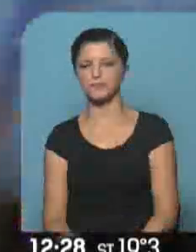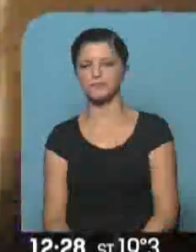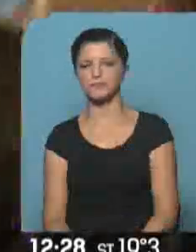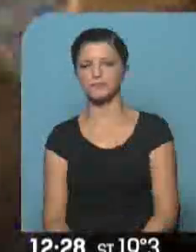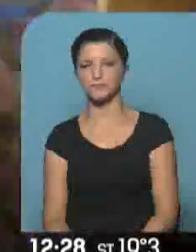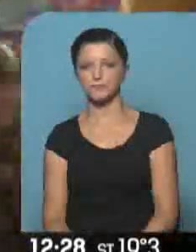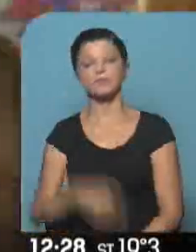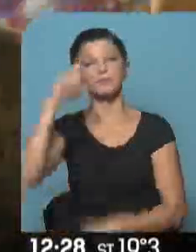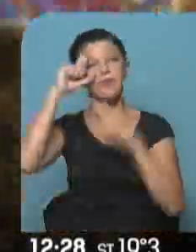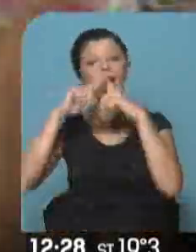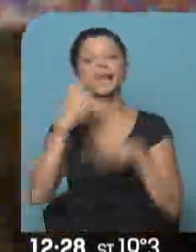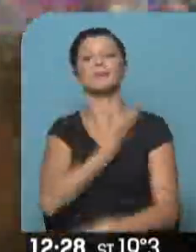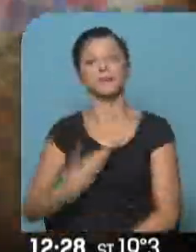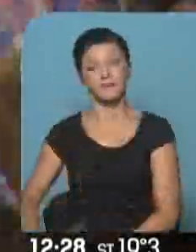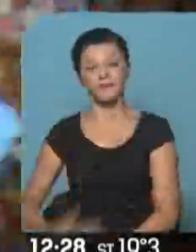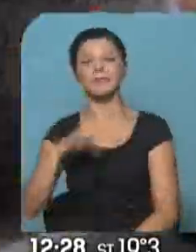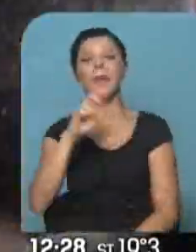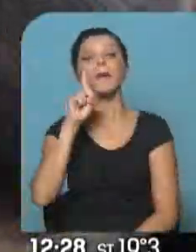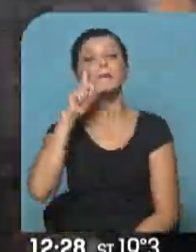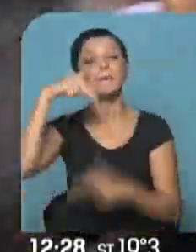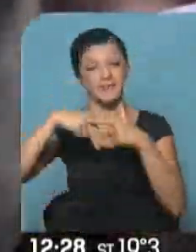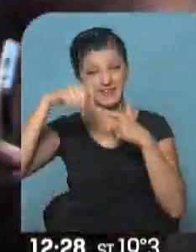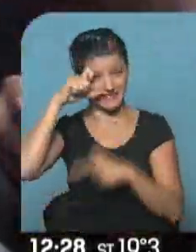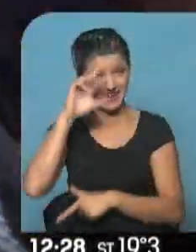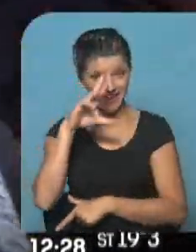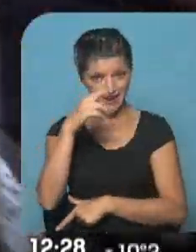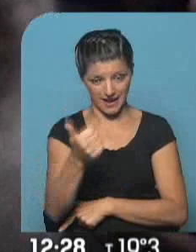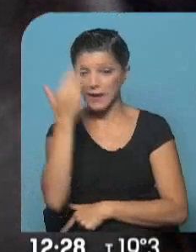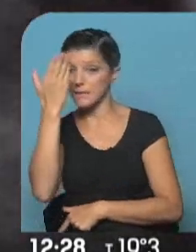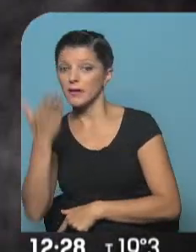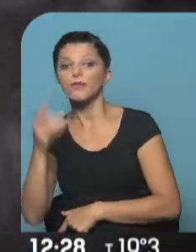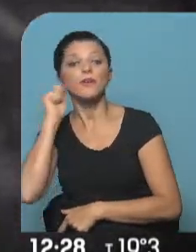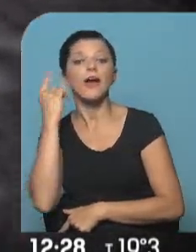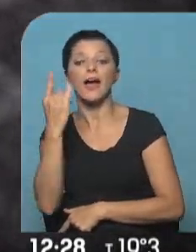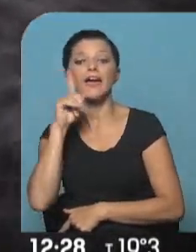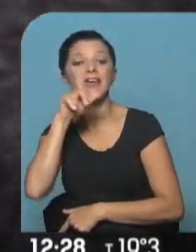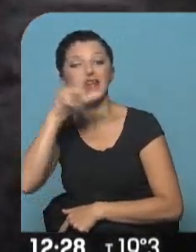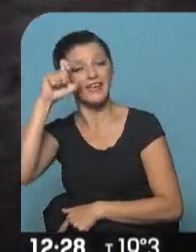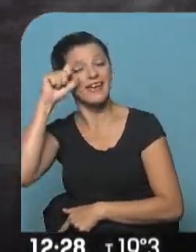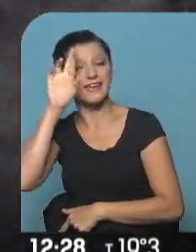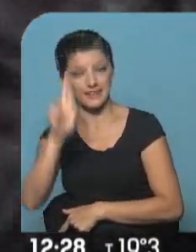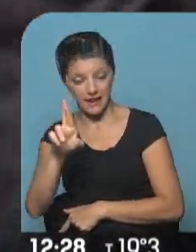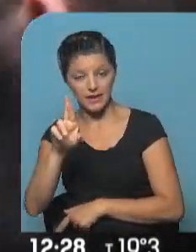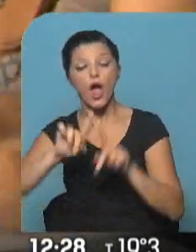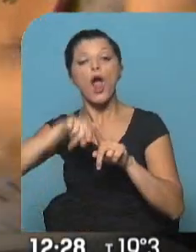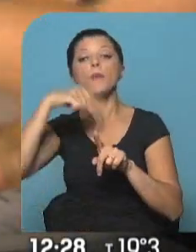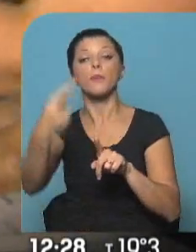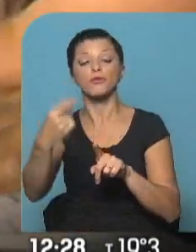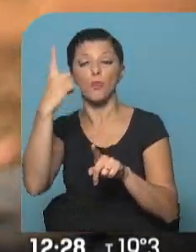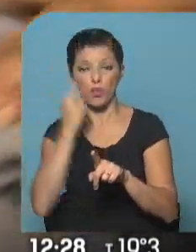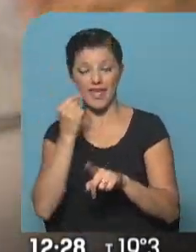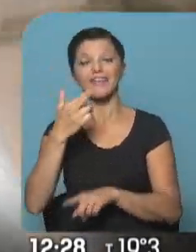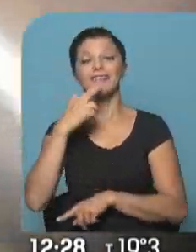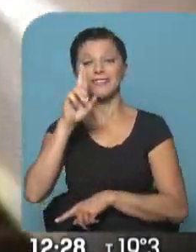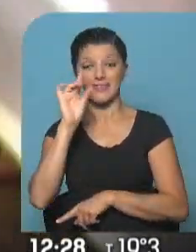El exmandatario conservador Sebastián Piñera y el candidato oficialista Alejandro Guillier disputarán el próximo 17 de diciembre la segunda